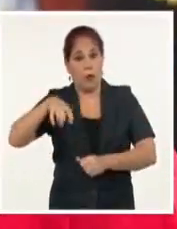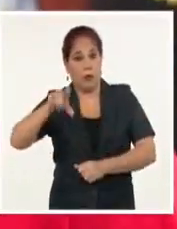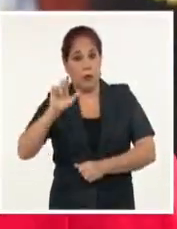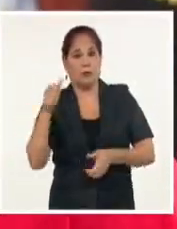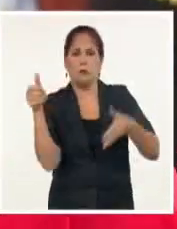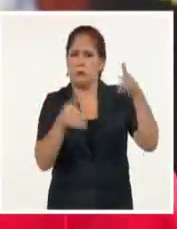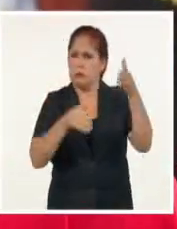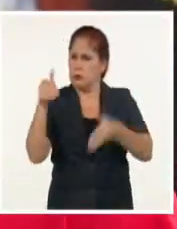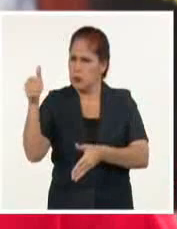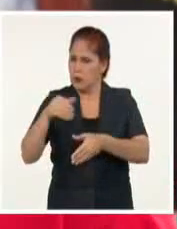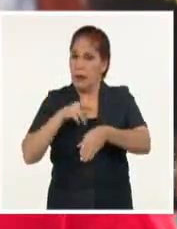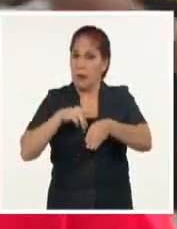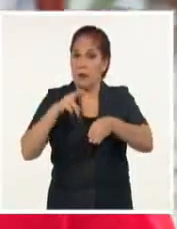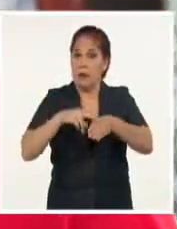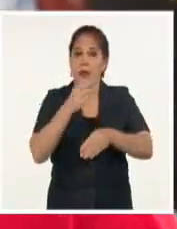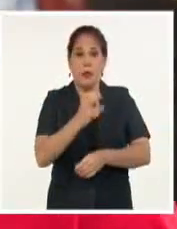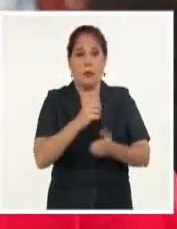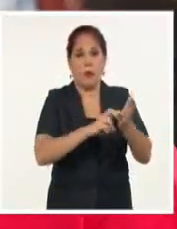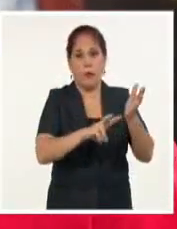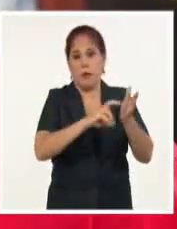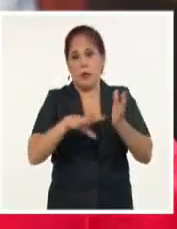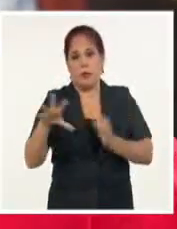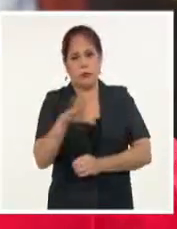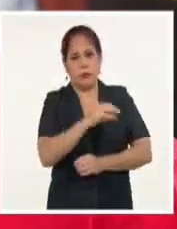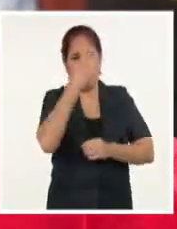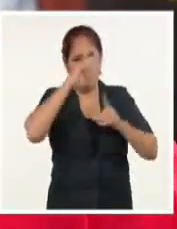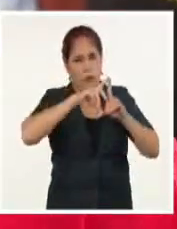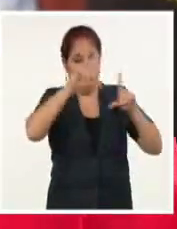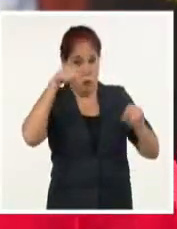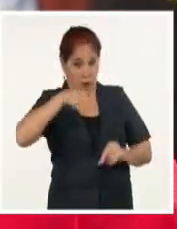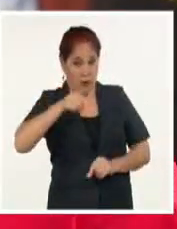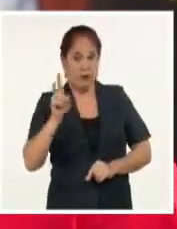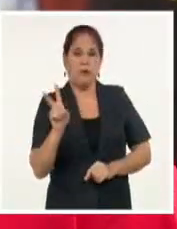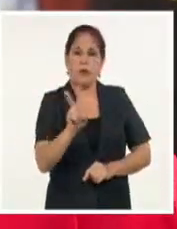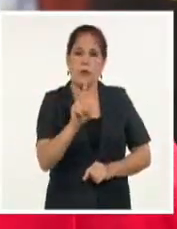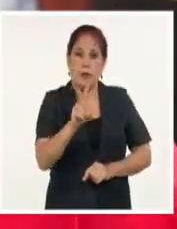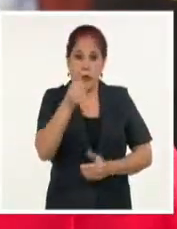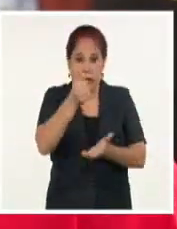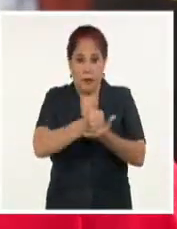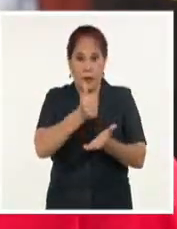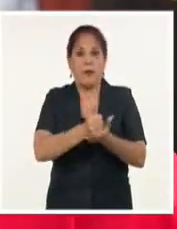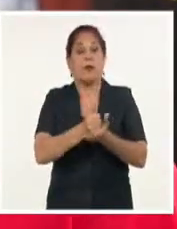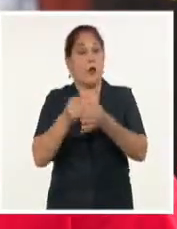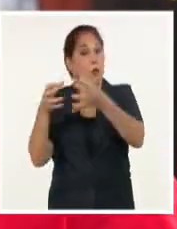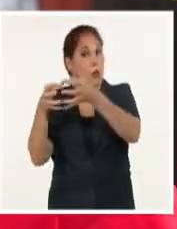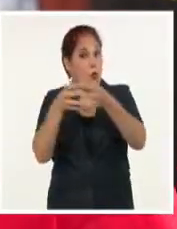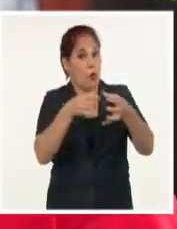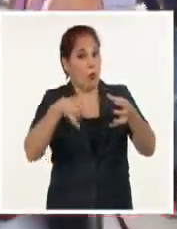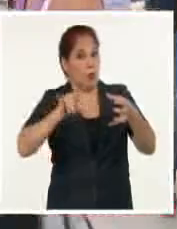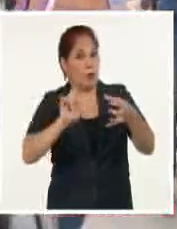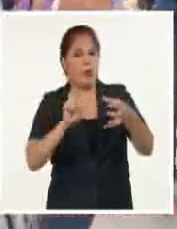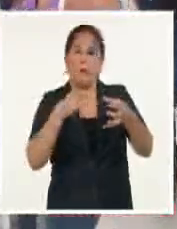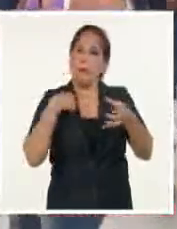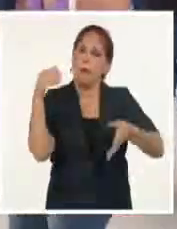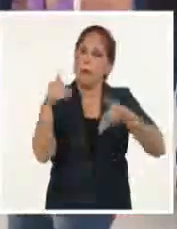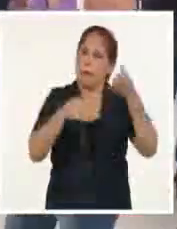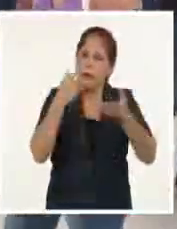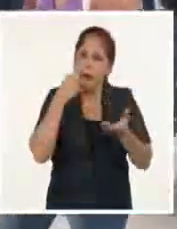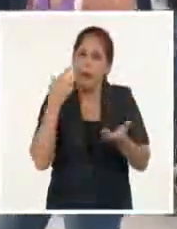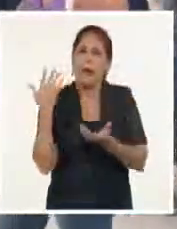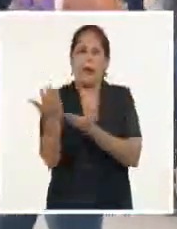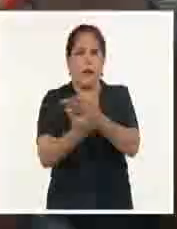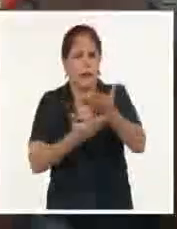Comunistas representados en todas las provincias del país, aquí de visita, en nuestra capital, y deseamos que ellos pudieran participar y que se pudieran